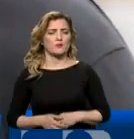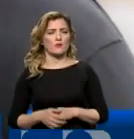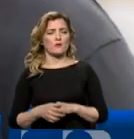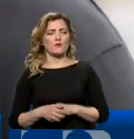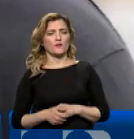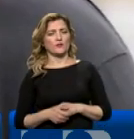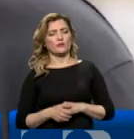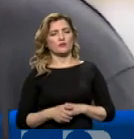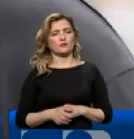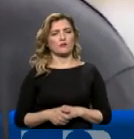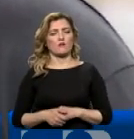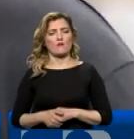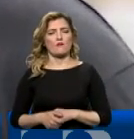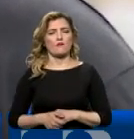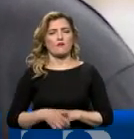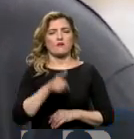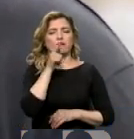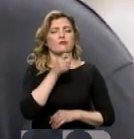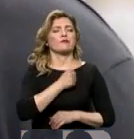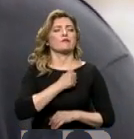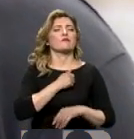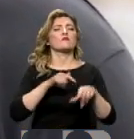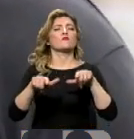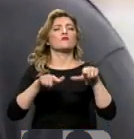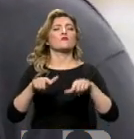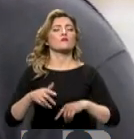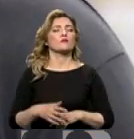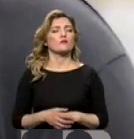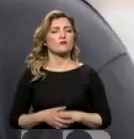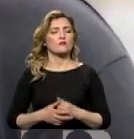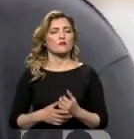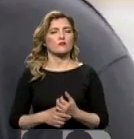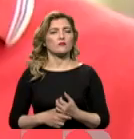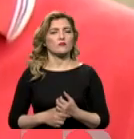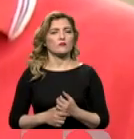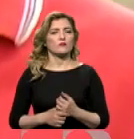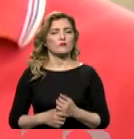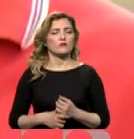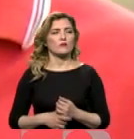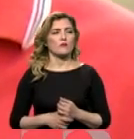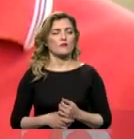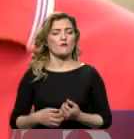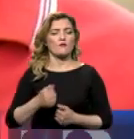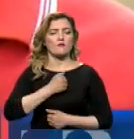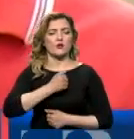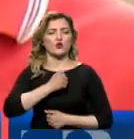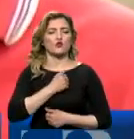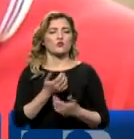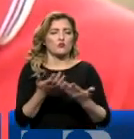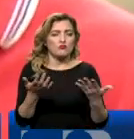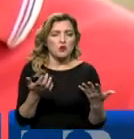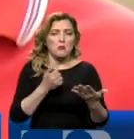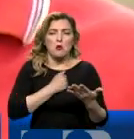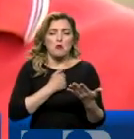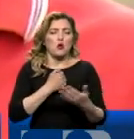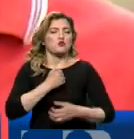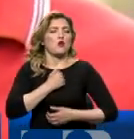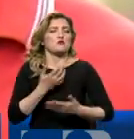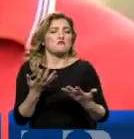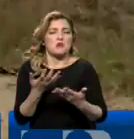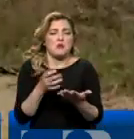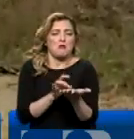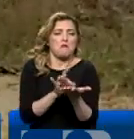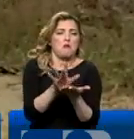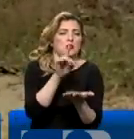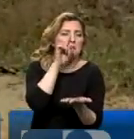de hoy no se sabe en qué mismo es el dueño en esa en el sacramento no somos dueño y propietario a los propios dueños propietarios no